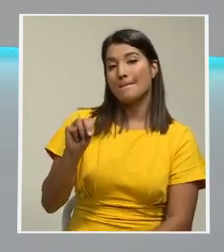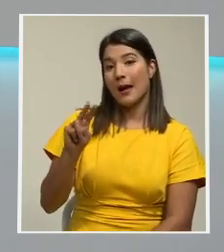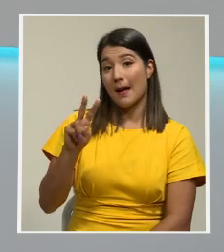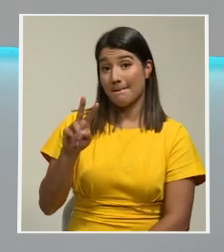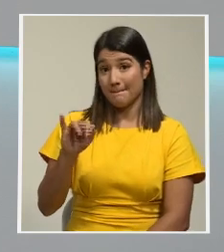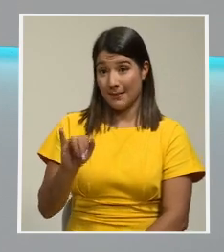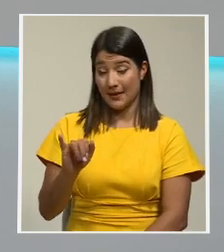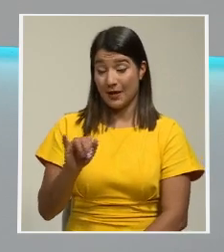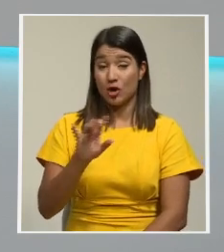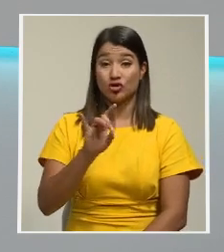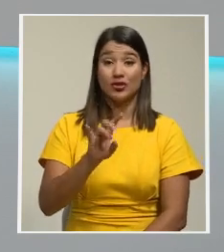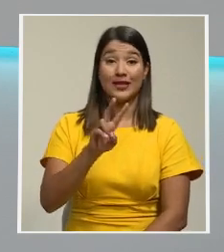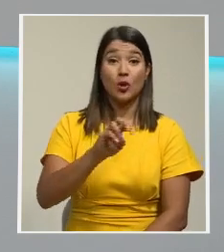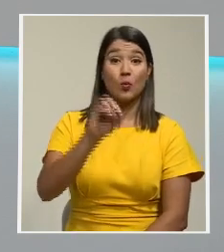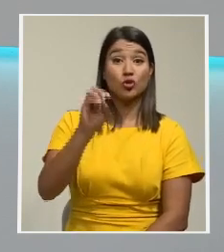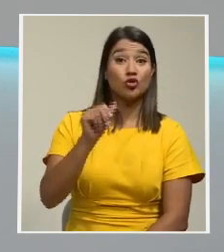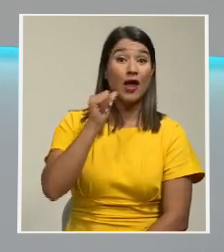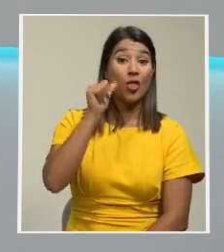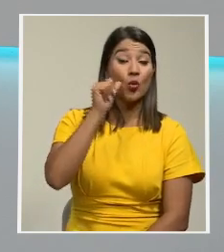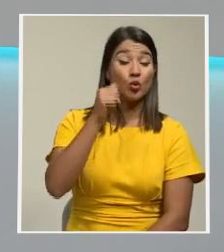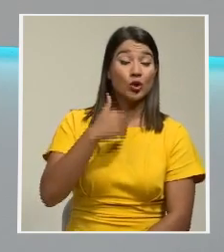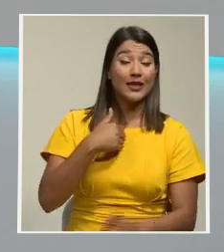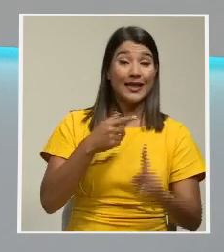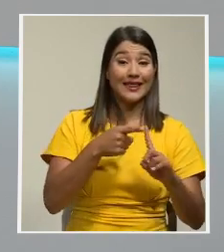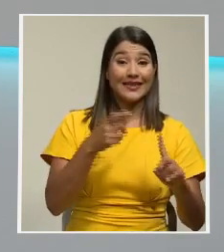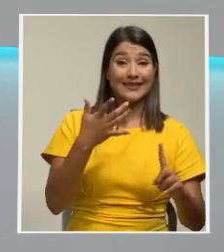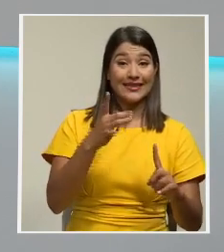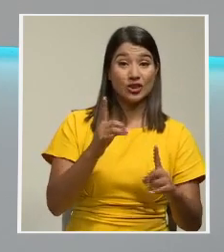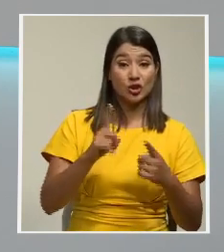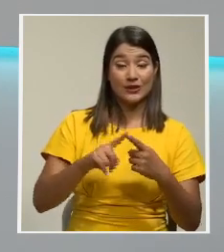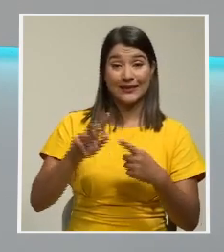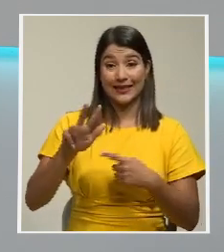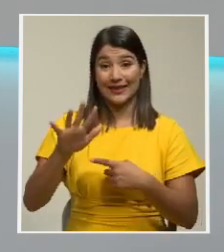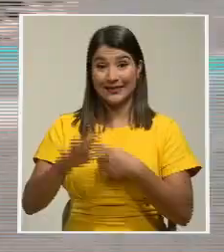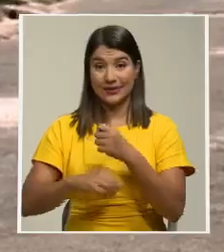a adultos entre los 18 y los 35 años de edad.